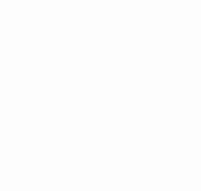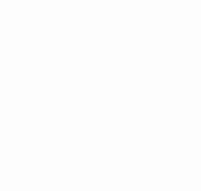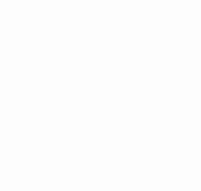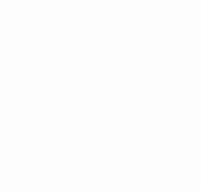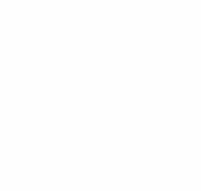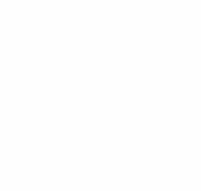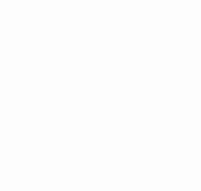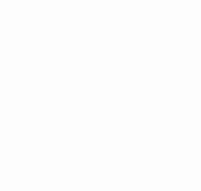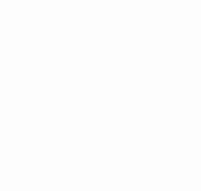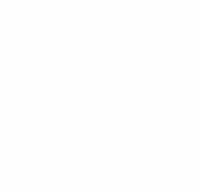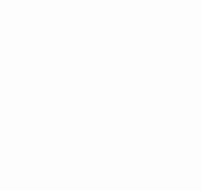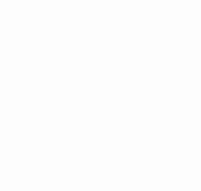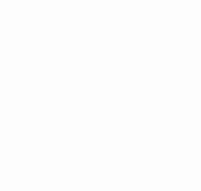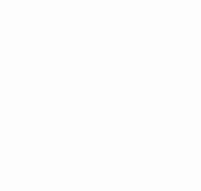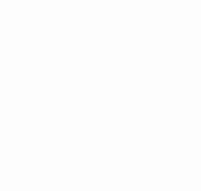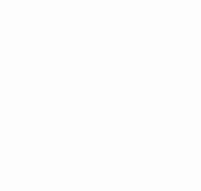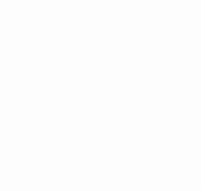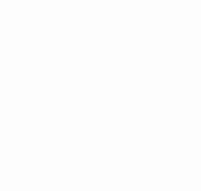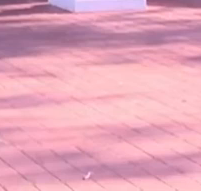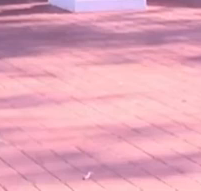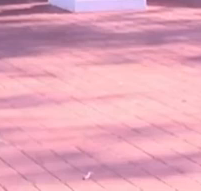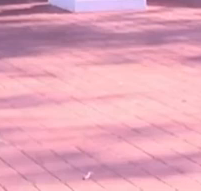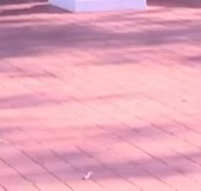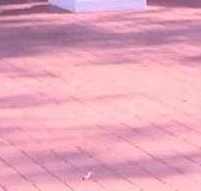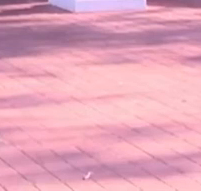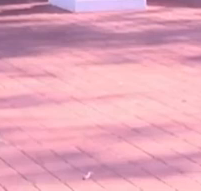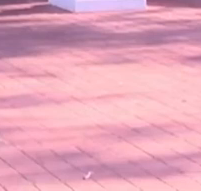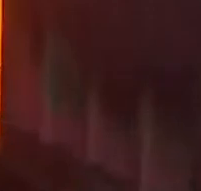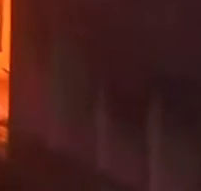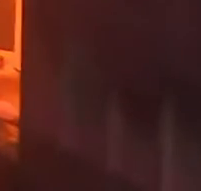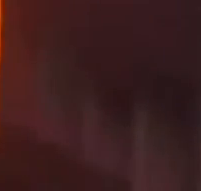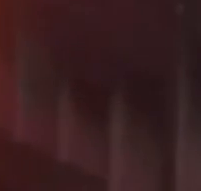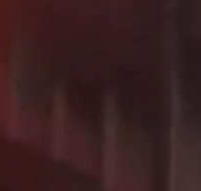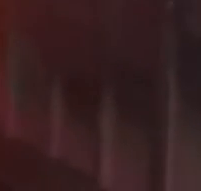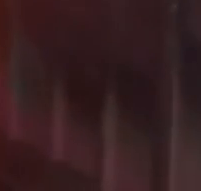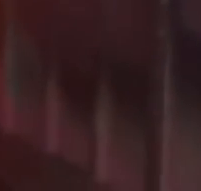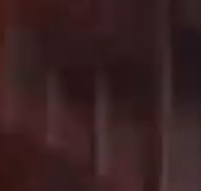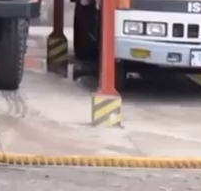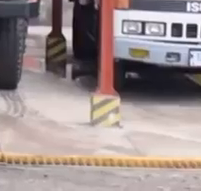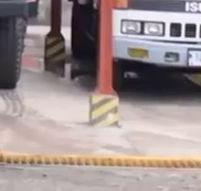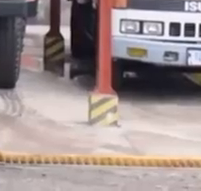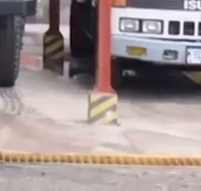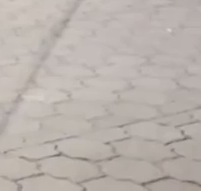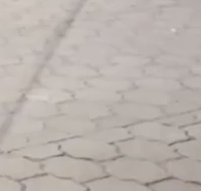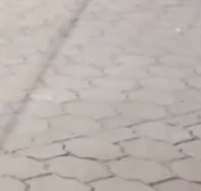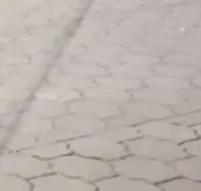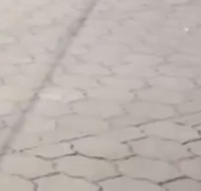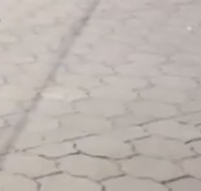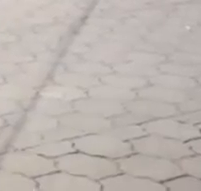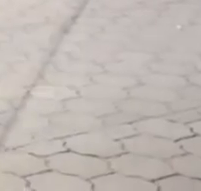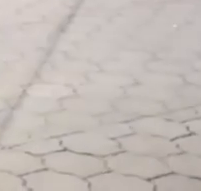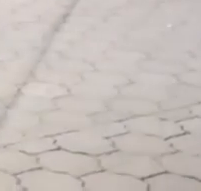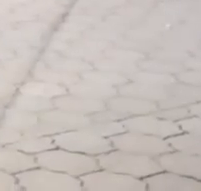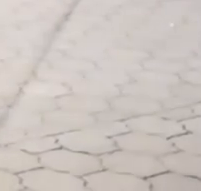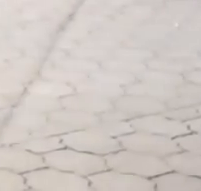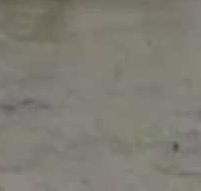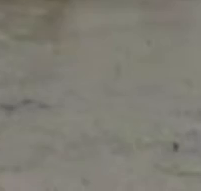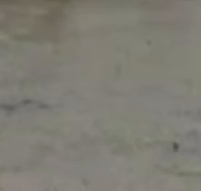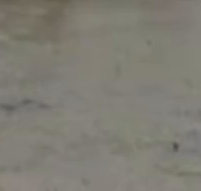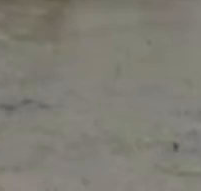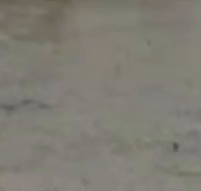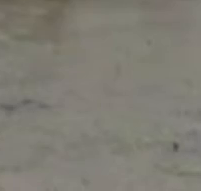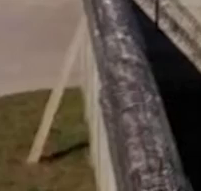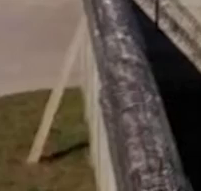A 40 años de fundación del Ministerio de Gobernación, continuamos comprometidos, trabajando con firmeza y dedicación, de